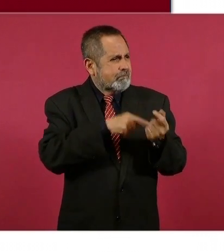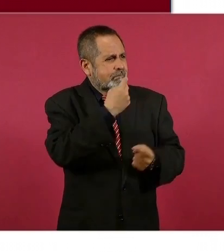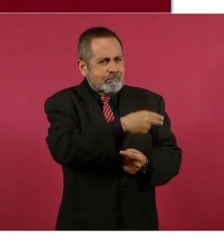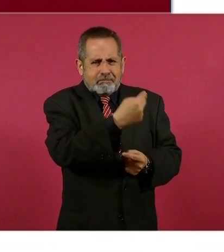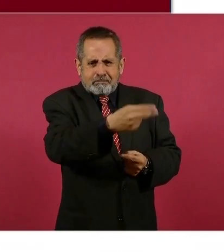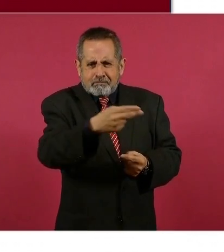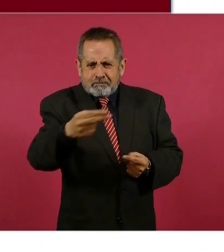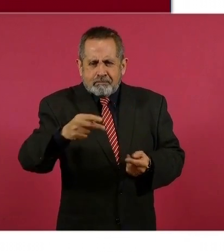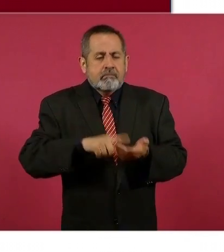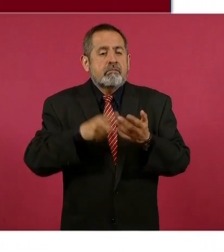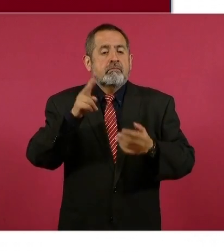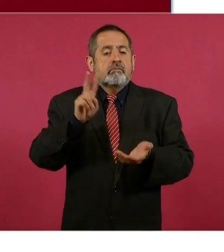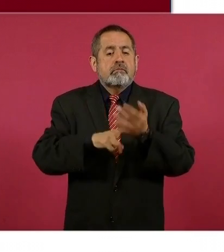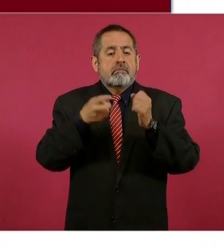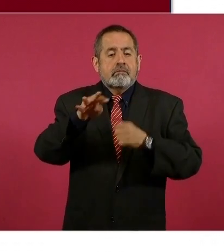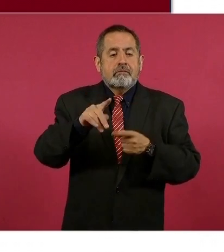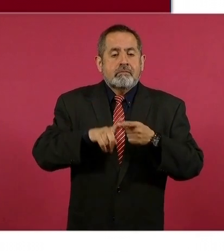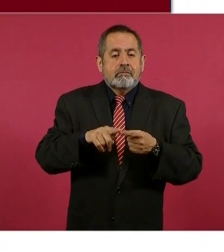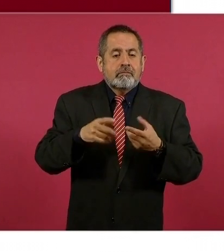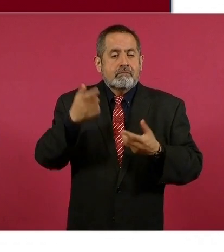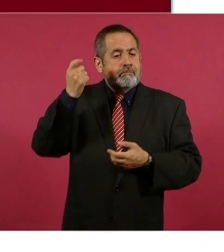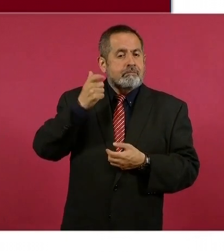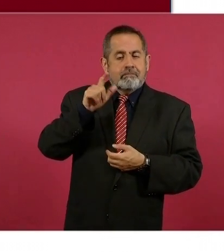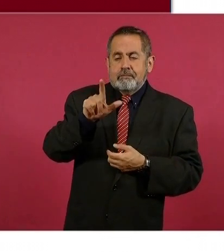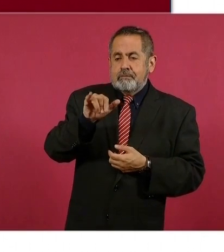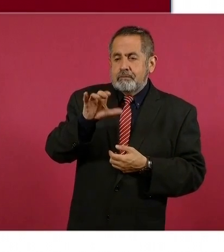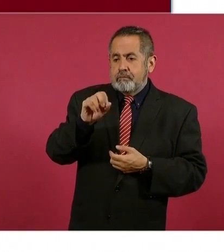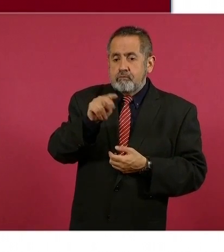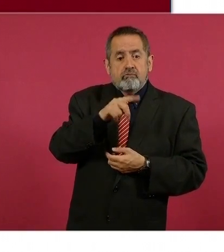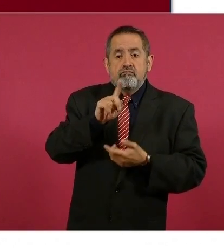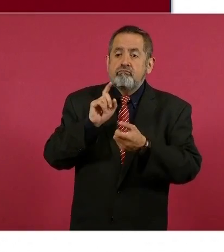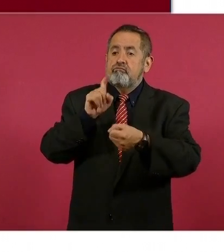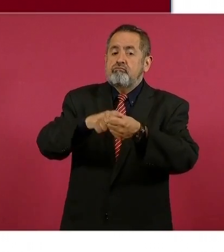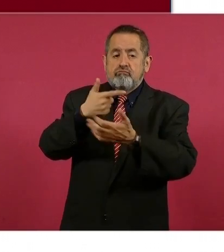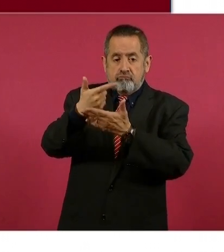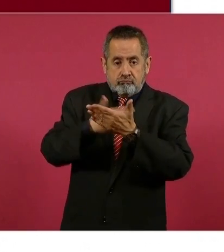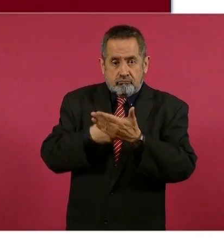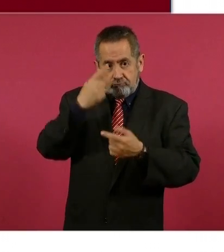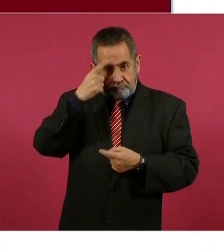como beneficiaria del ICONSA, se inscribió en el programa para